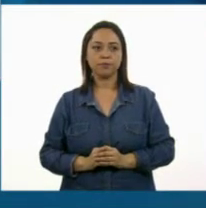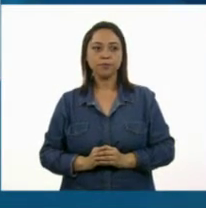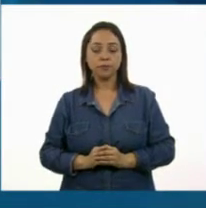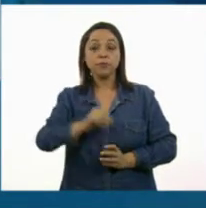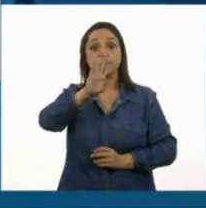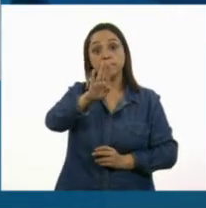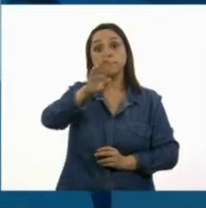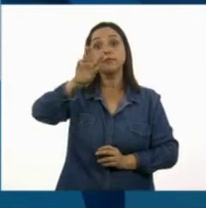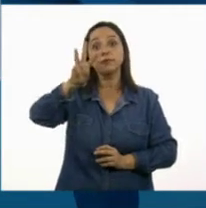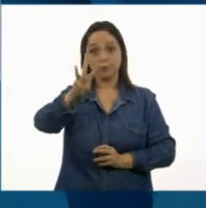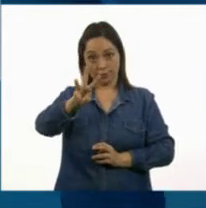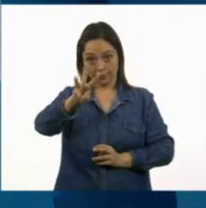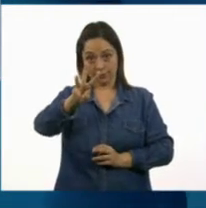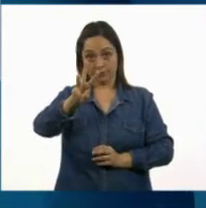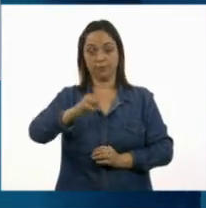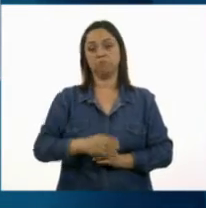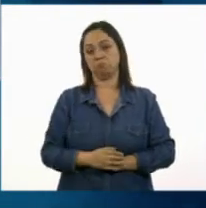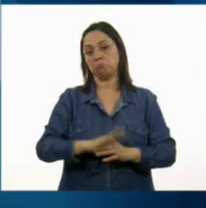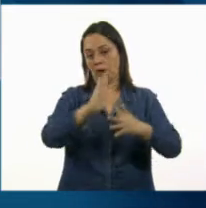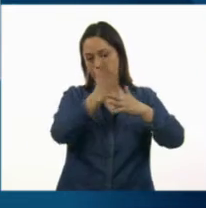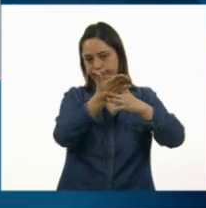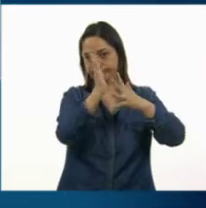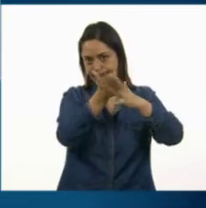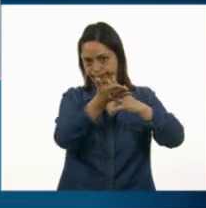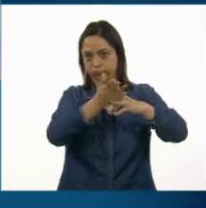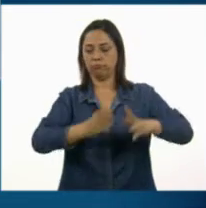y BW.